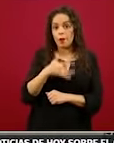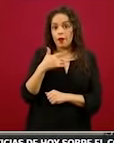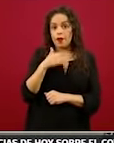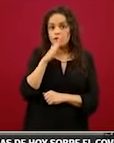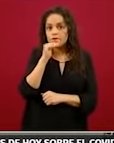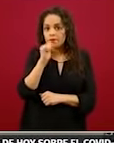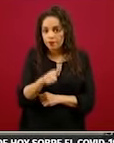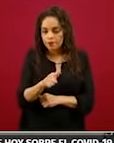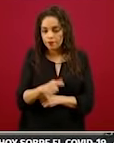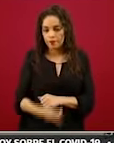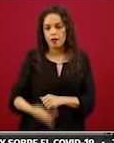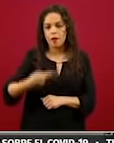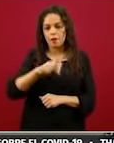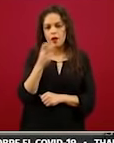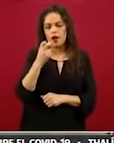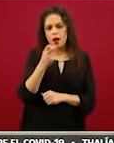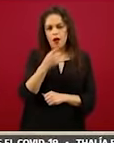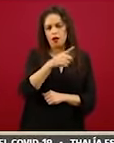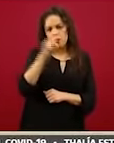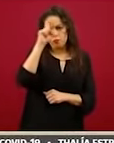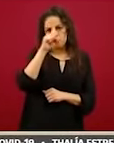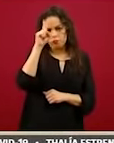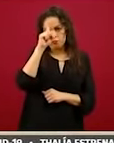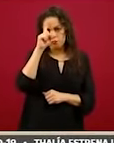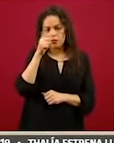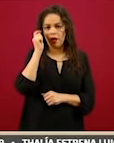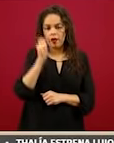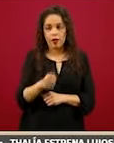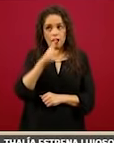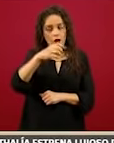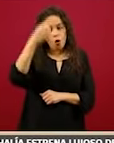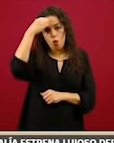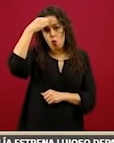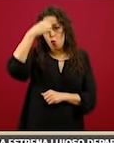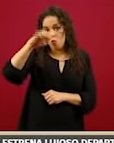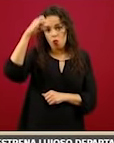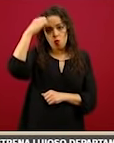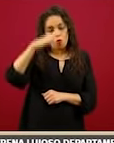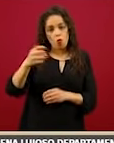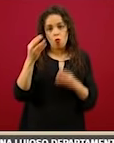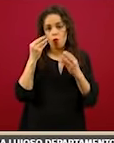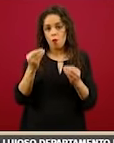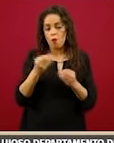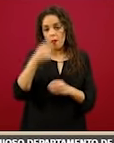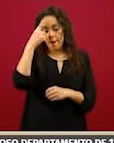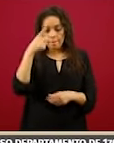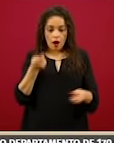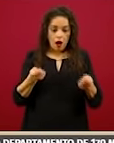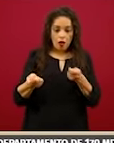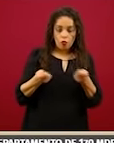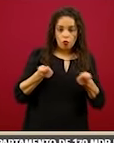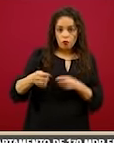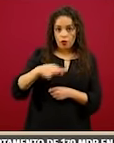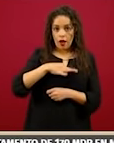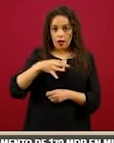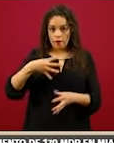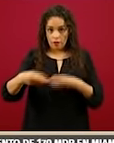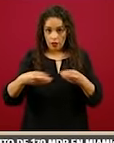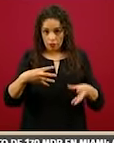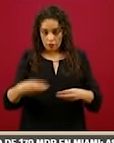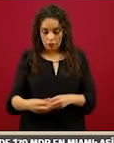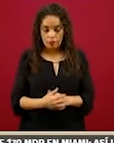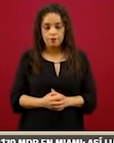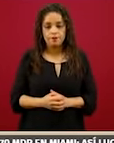el momento, pero estas son recomendaciones de grupos de expertos también en control de infecciones. Lo que sí se señala